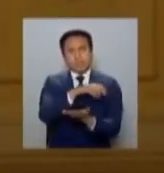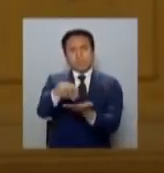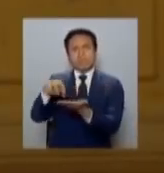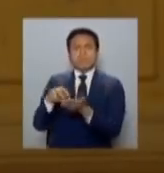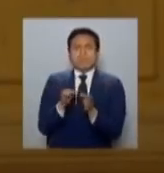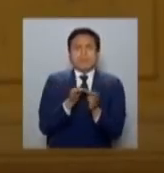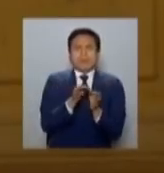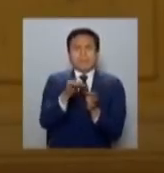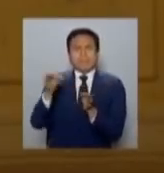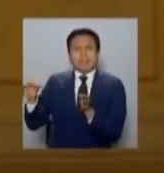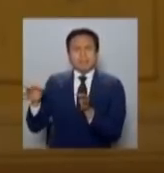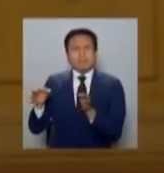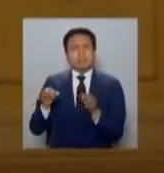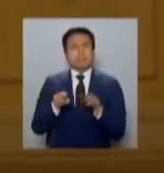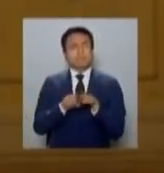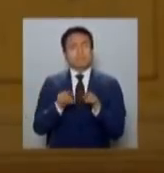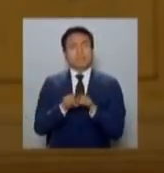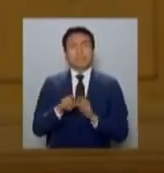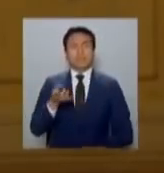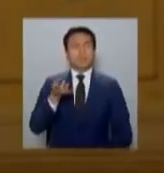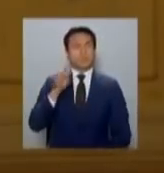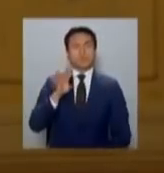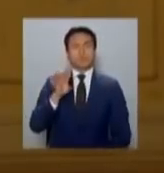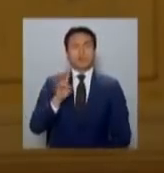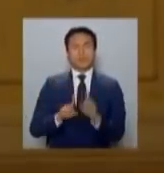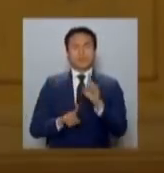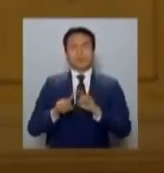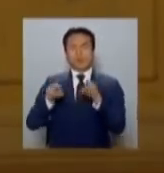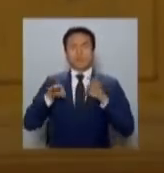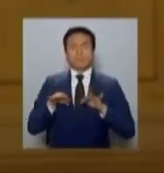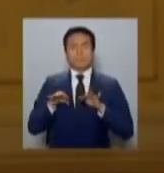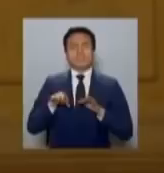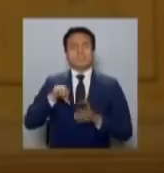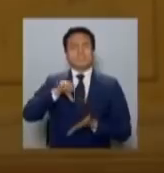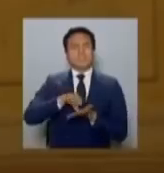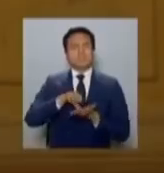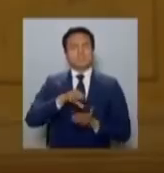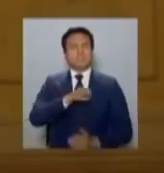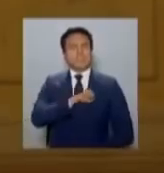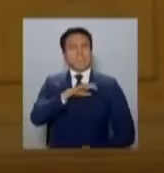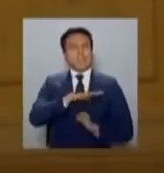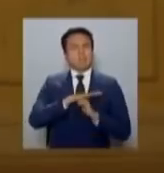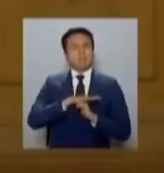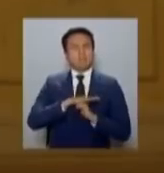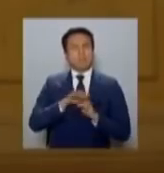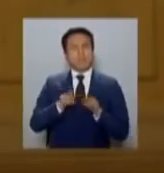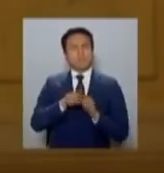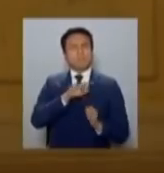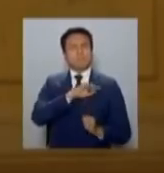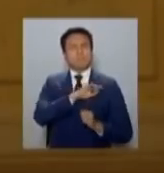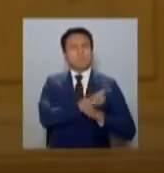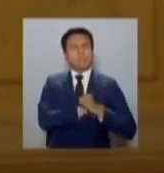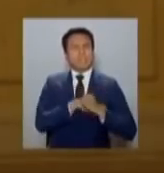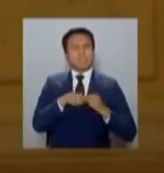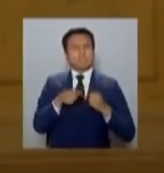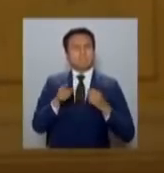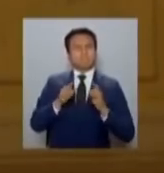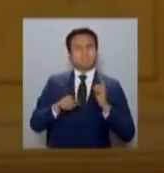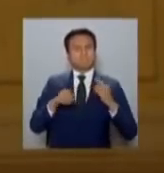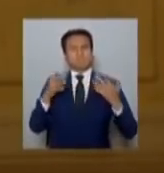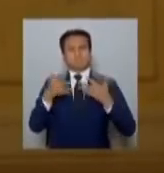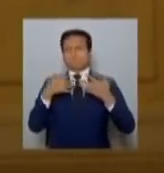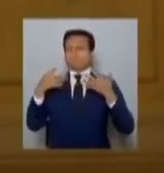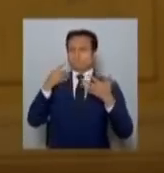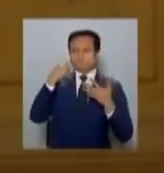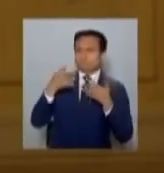el gasto público que pidió la oposición. La oposición presionó brutalmente para que se aumentara el gasto. Y ahora están diciendo